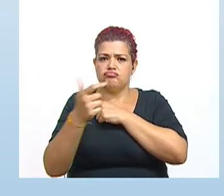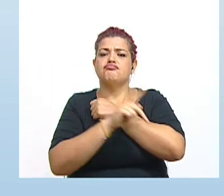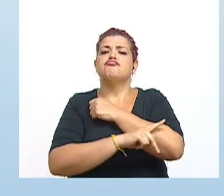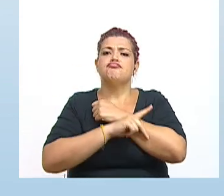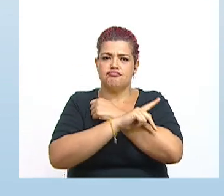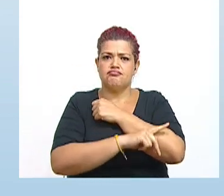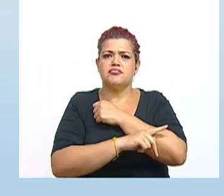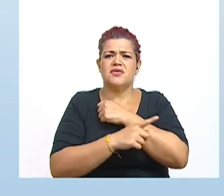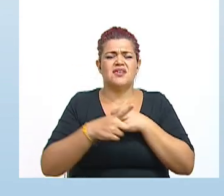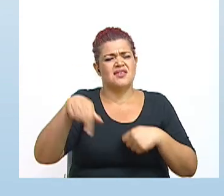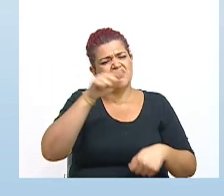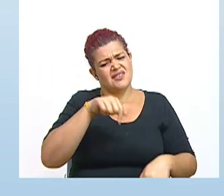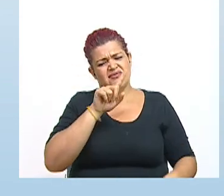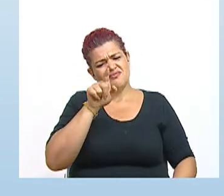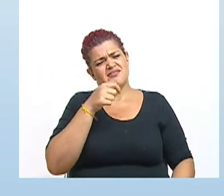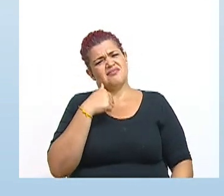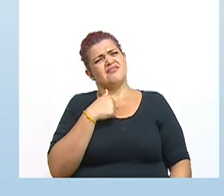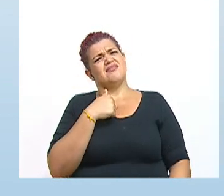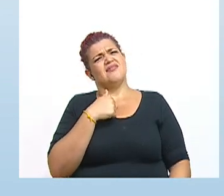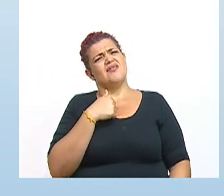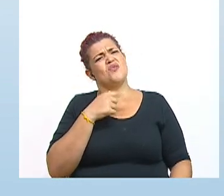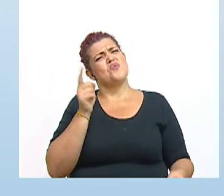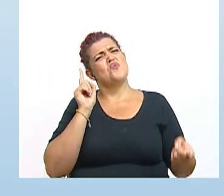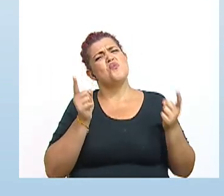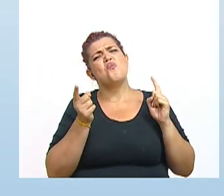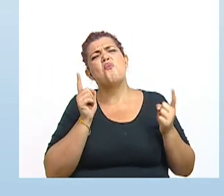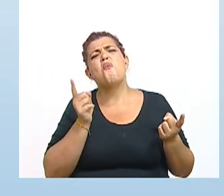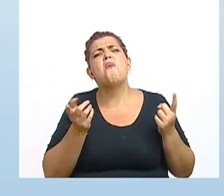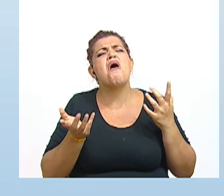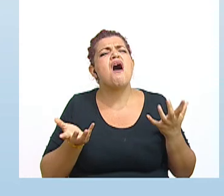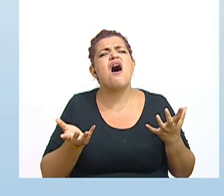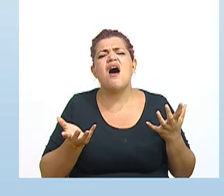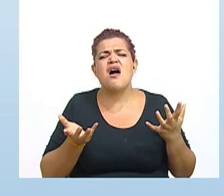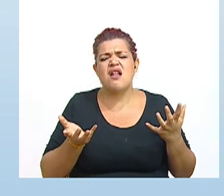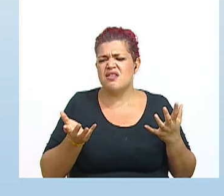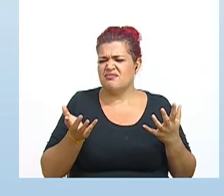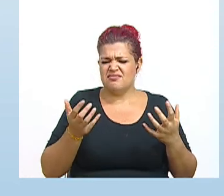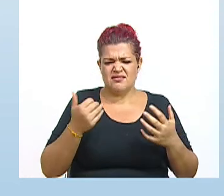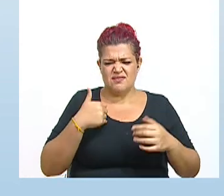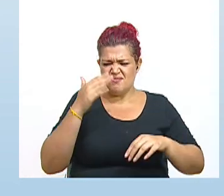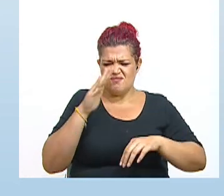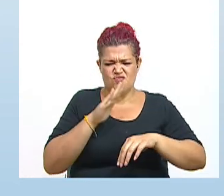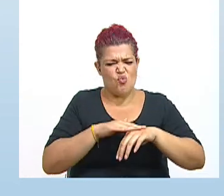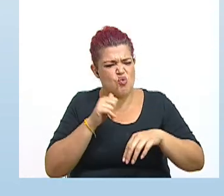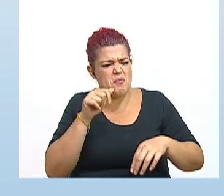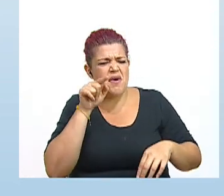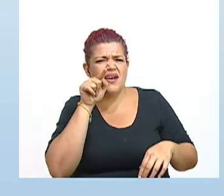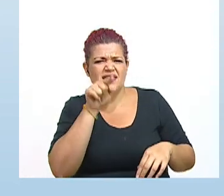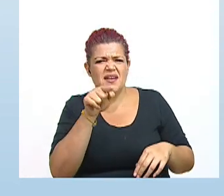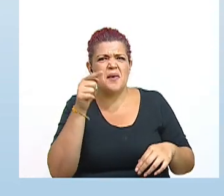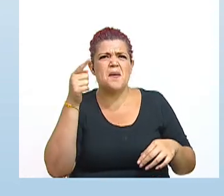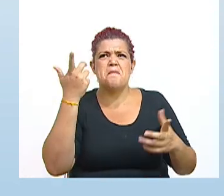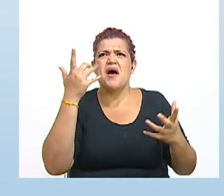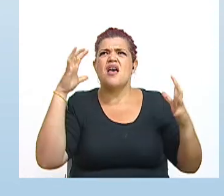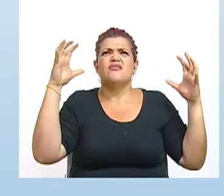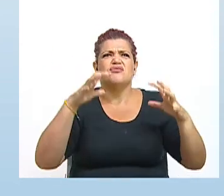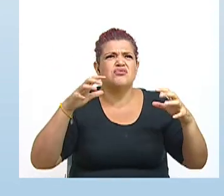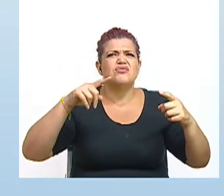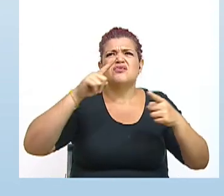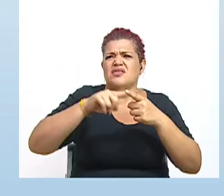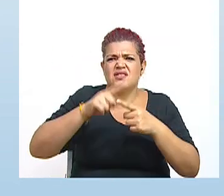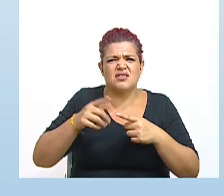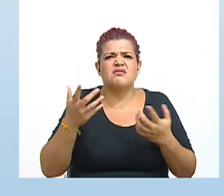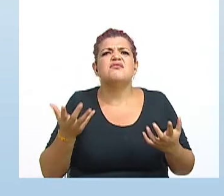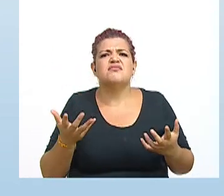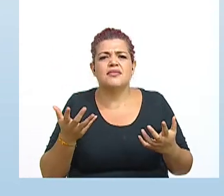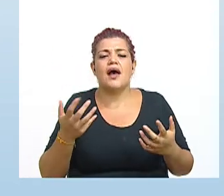Entonces nos preguntamos, ¿cuáles son esos factores que hacen que estas condiciones extremas se presenten? Y llegamos a la conclusión